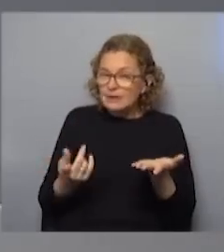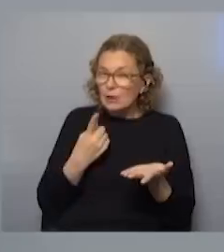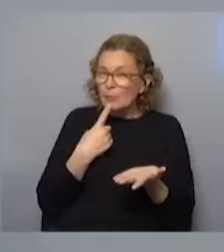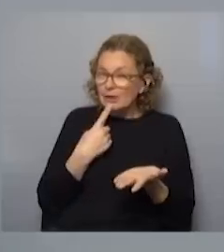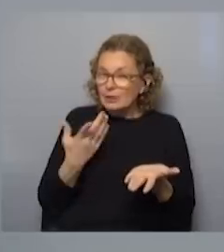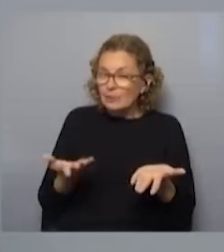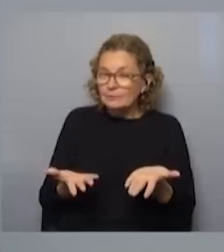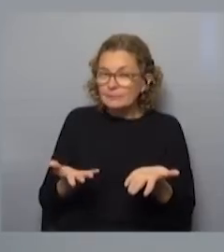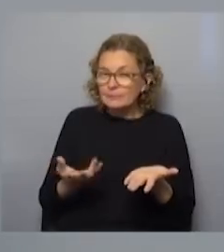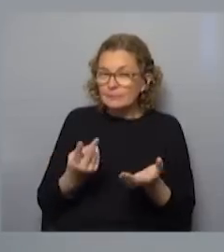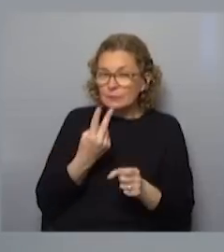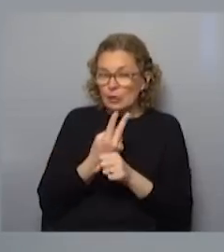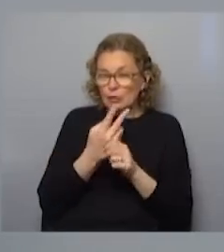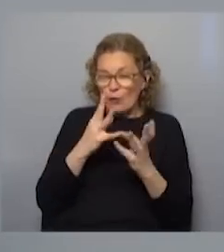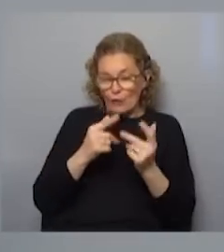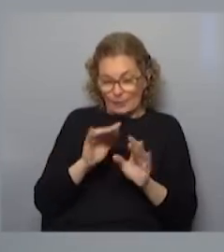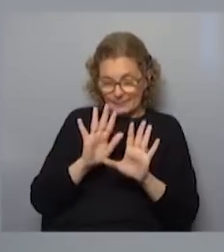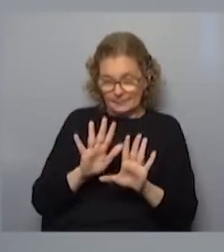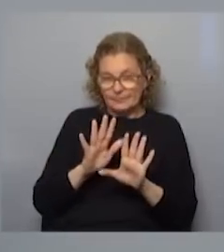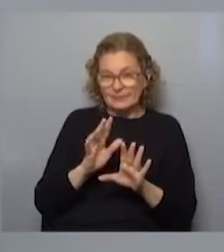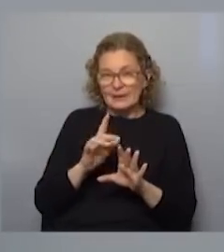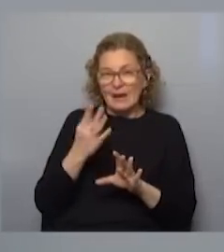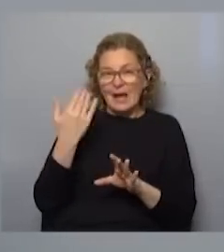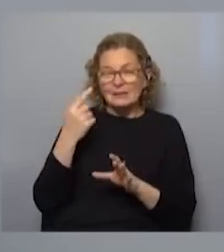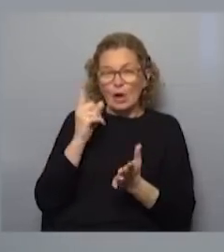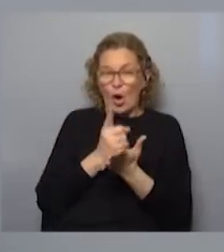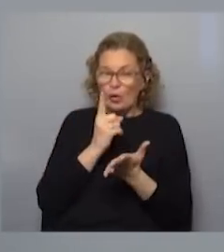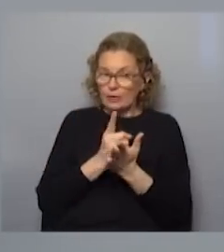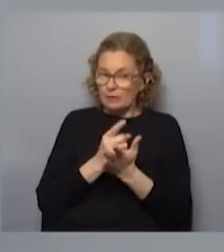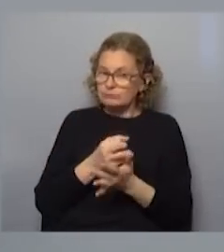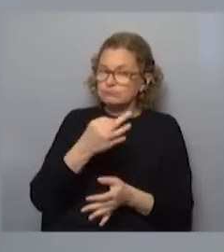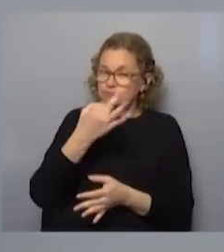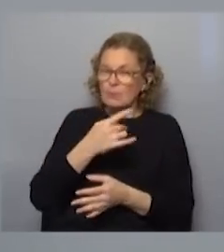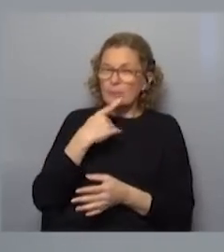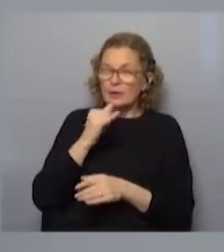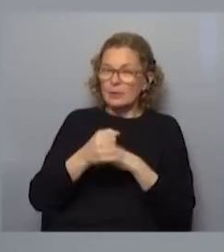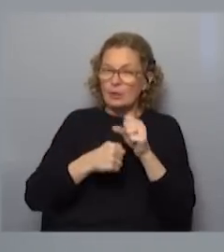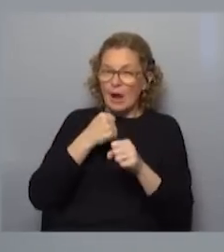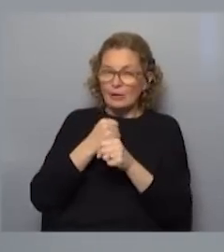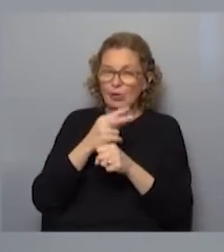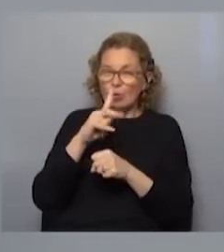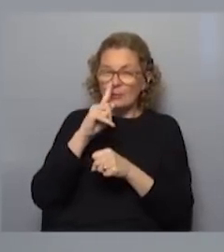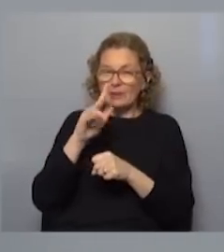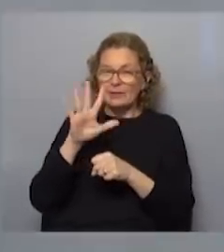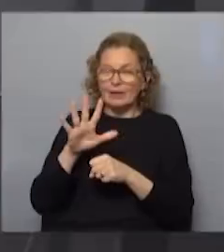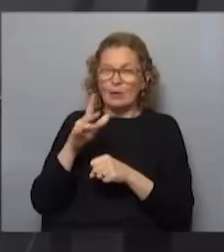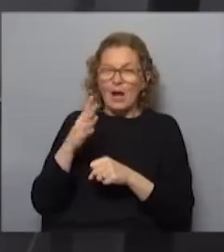político dos aspectos existieron órdenes muy concretas por ejemplo en el 2005 el entonces ministro José